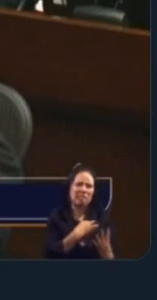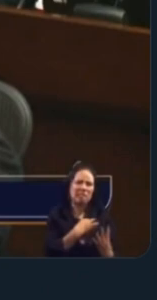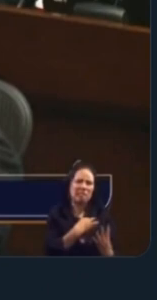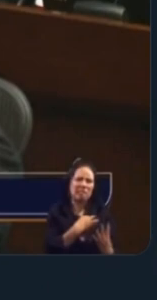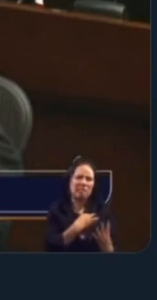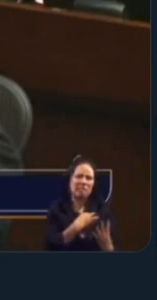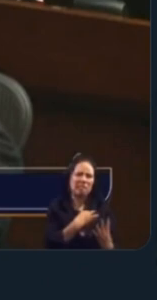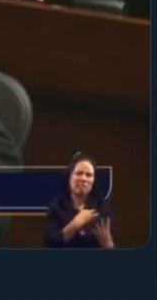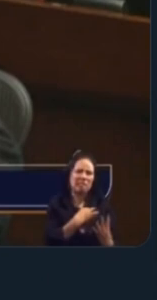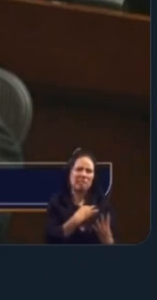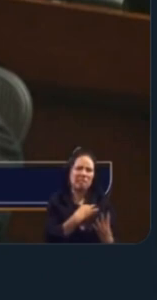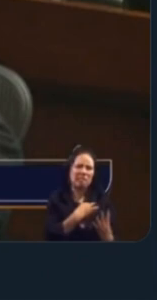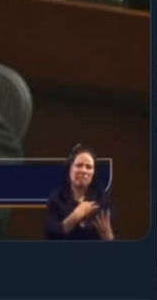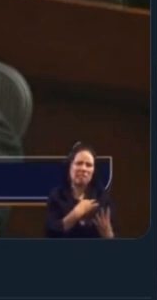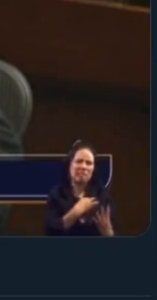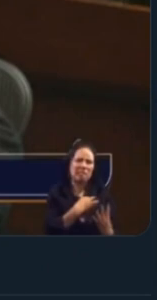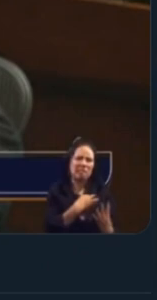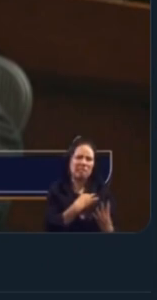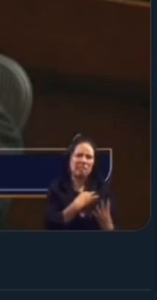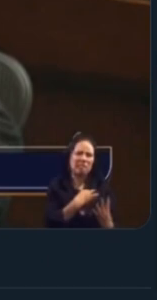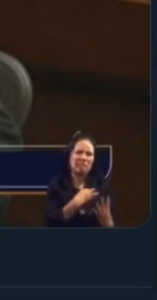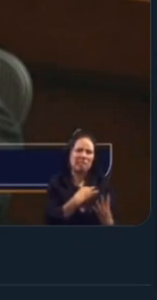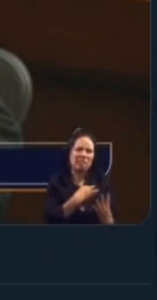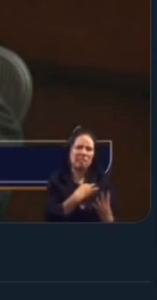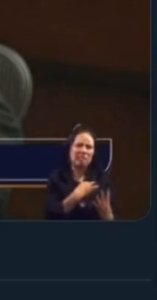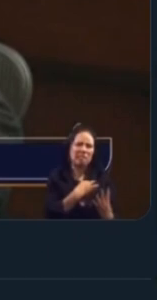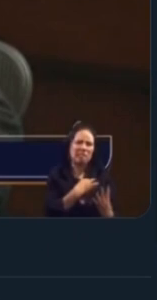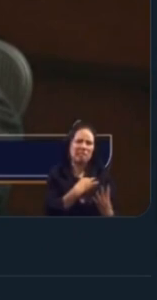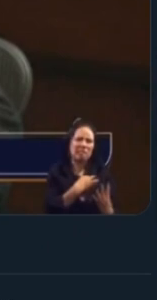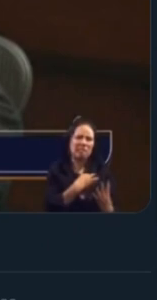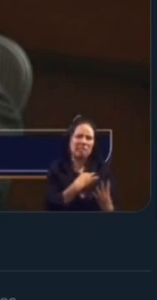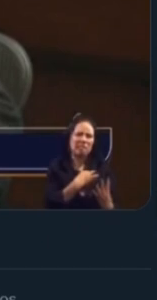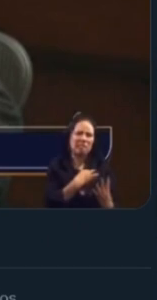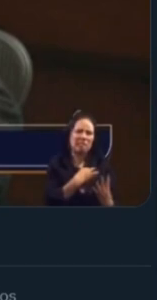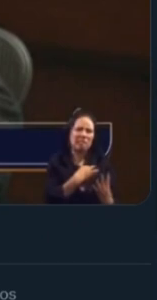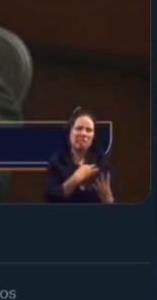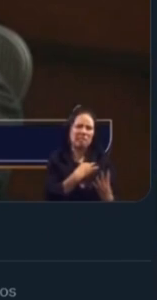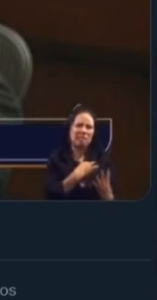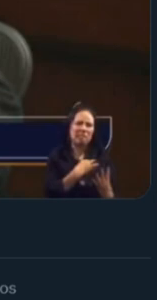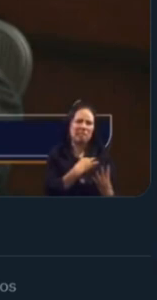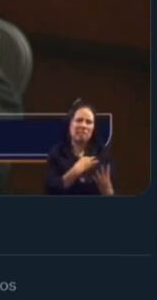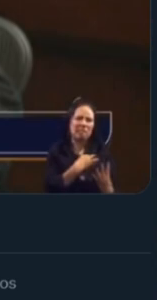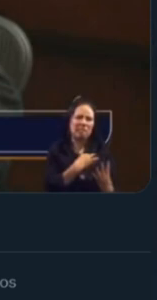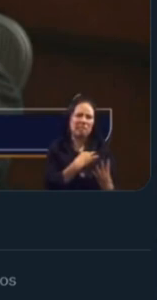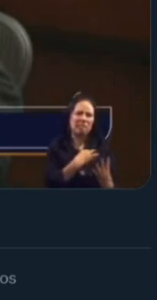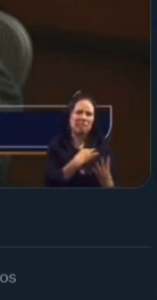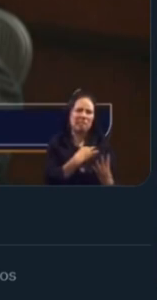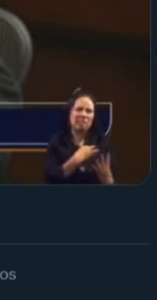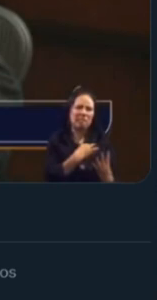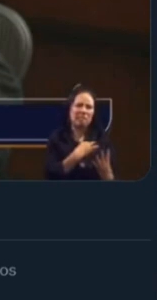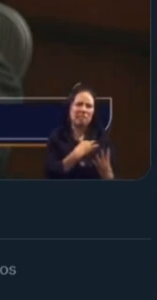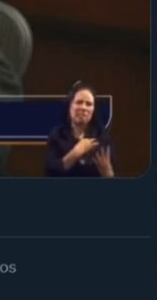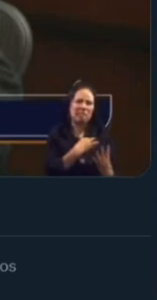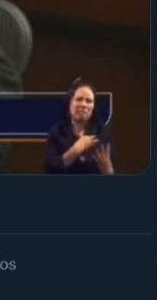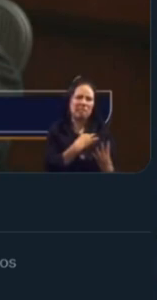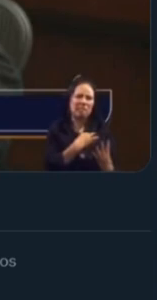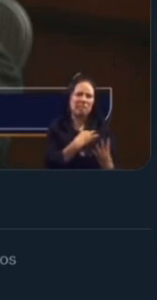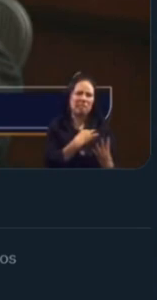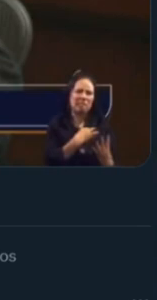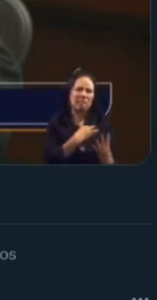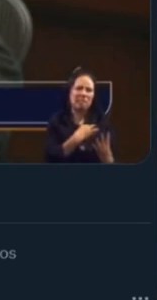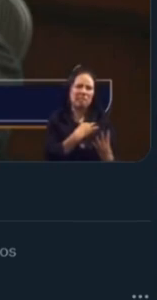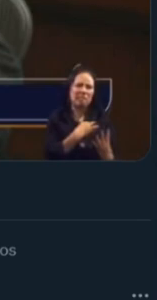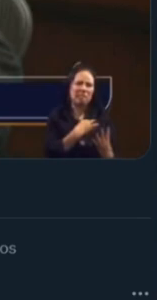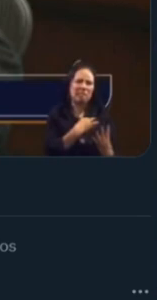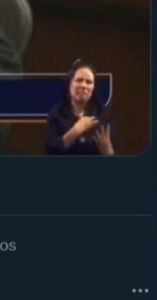ahuyenta y termino insistiendo con la libertad de prensa Esta no es la primera vez que Gustavo Petro ataca a los medios de